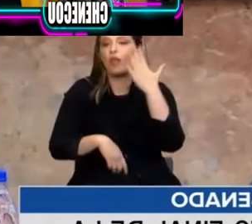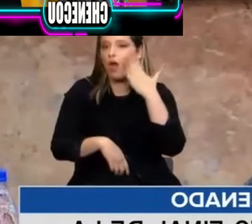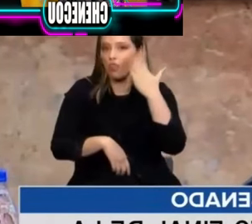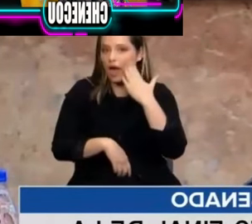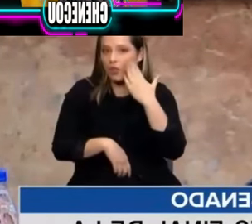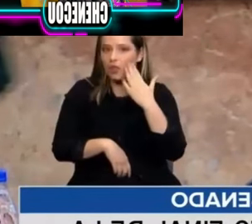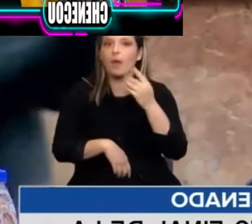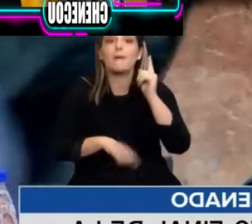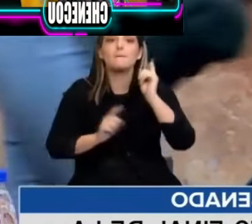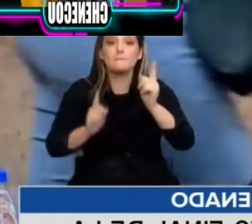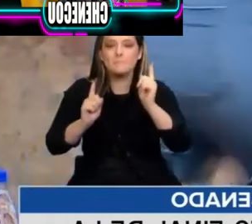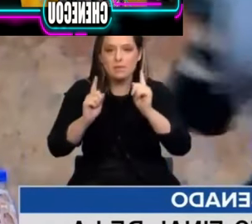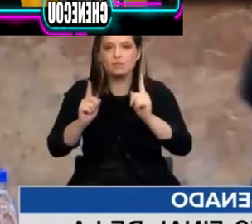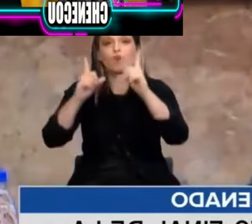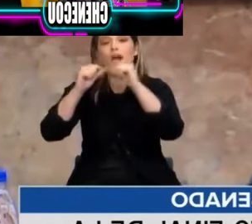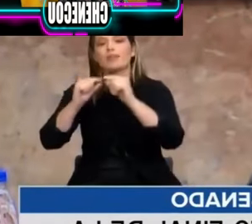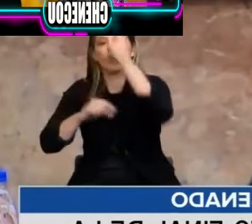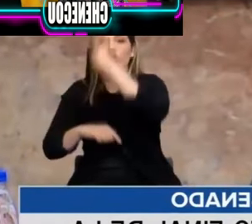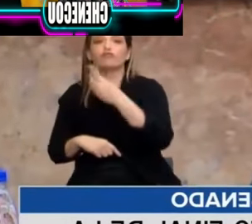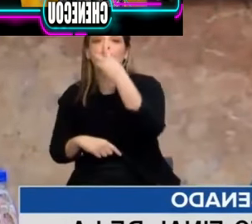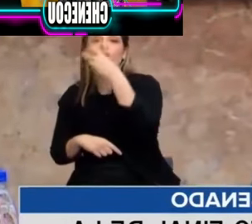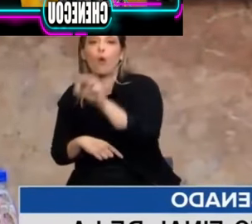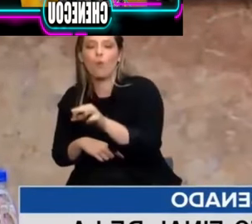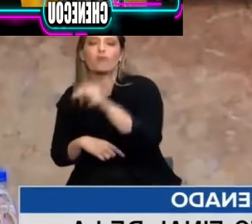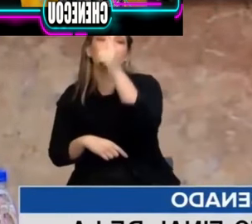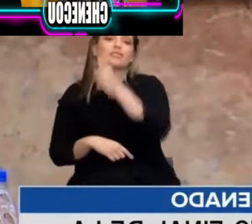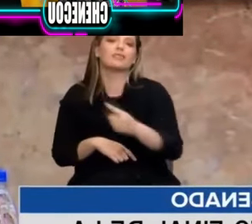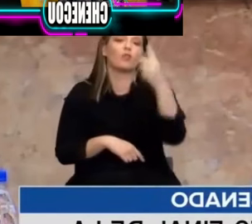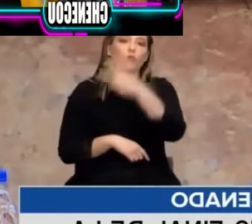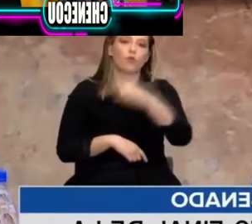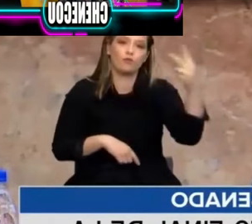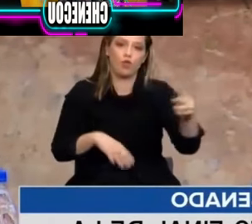lo establecido en los artículos 120 y 122 del